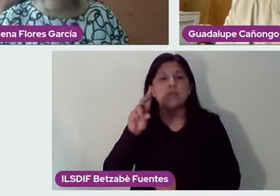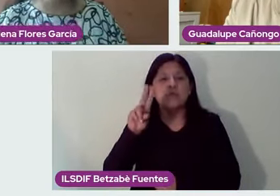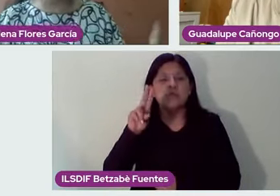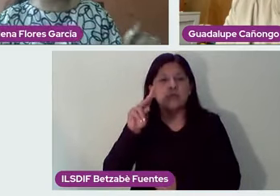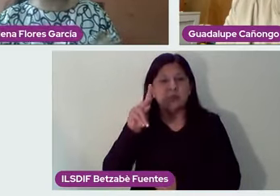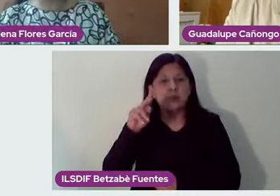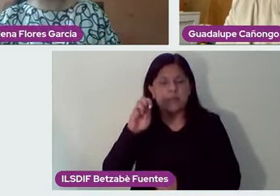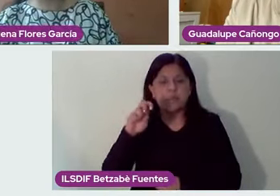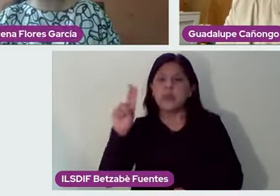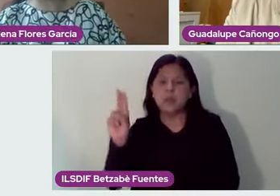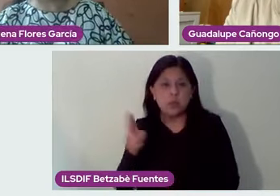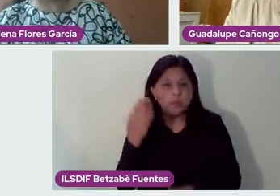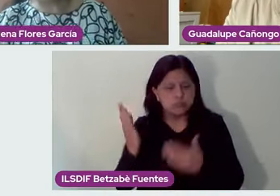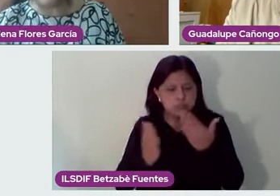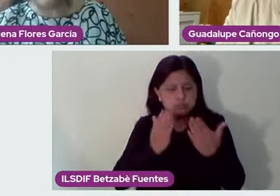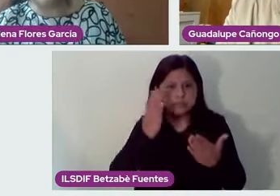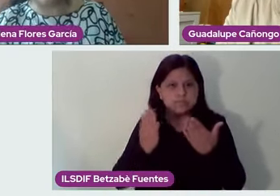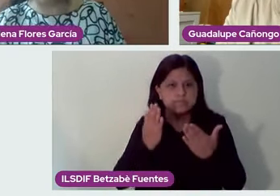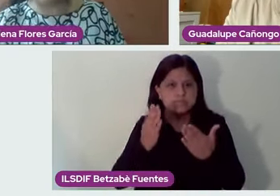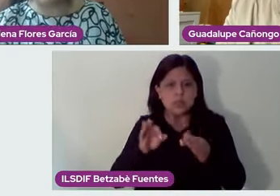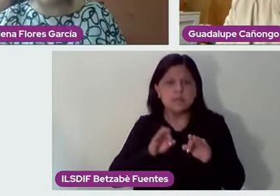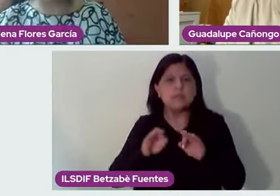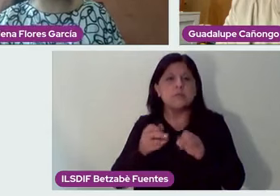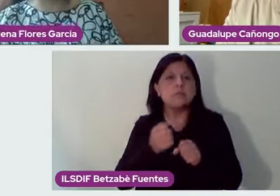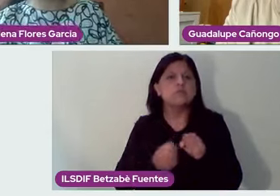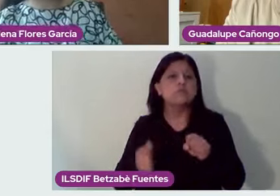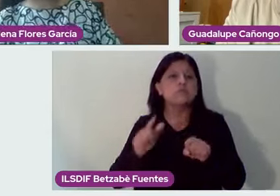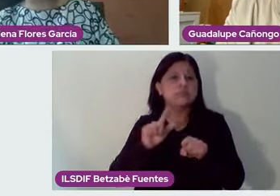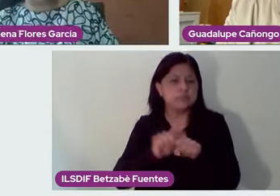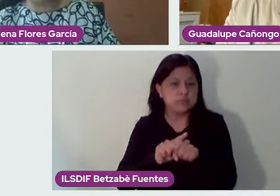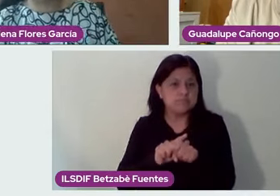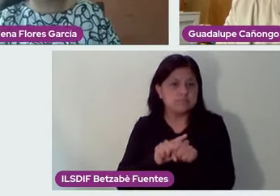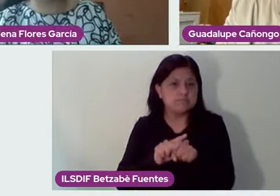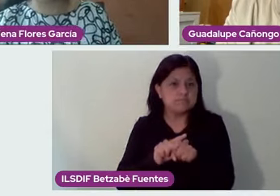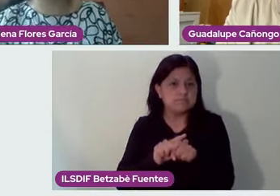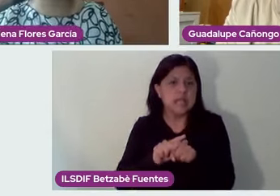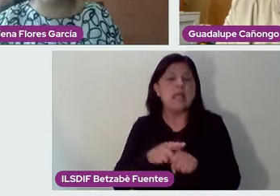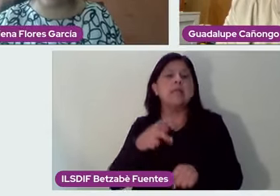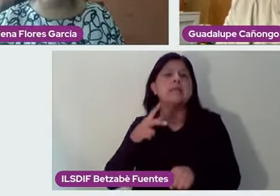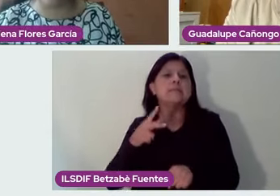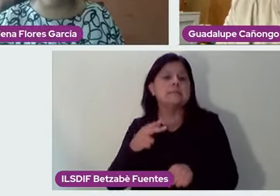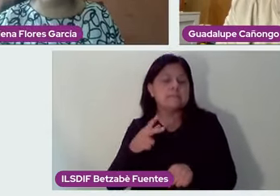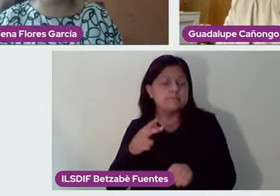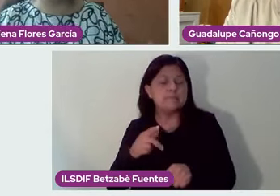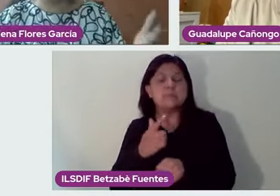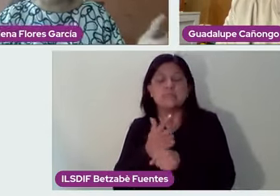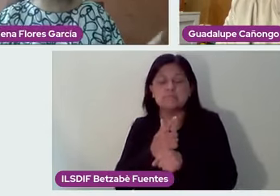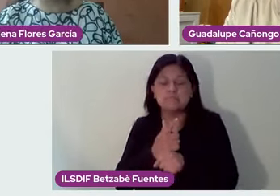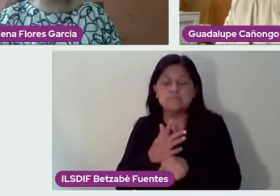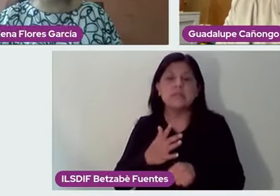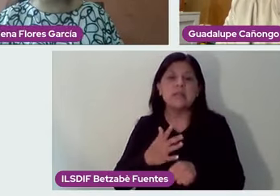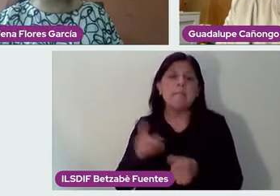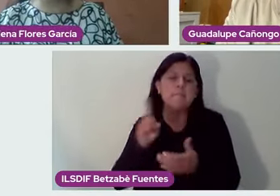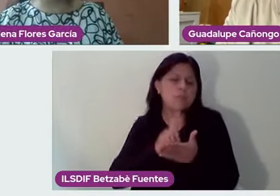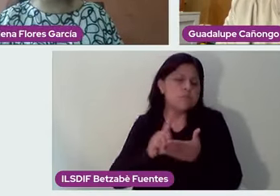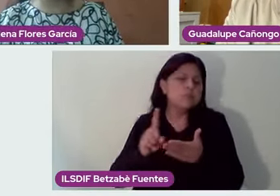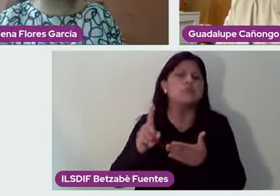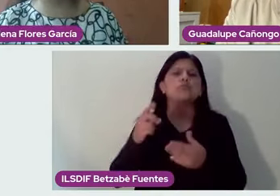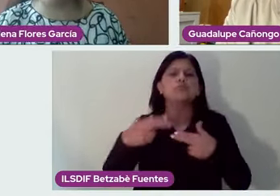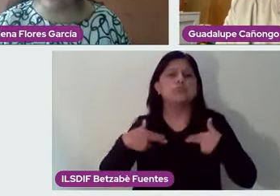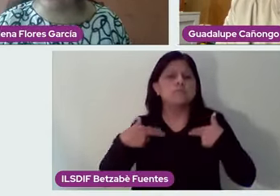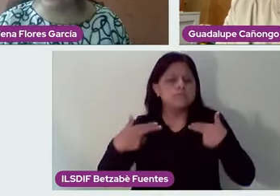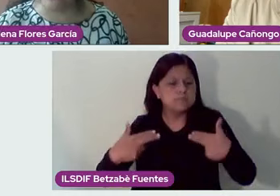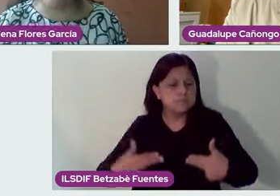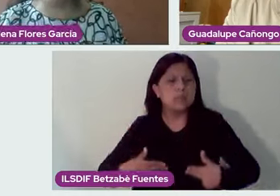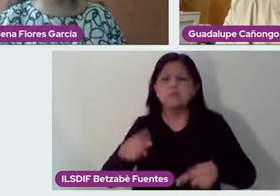UNAM. Cuenta con diplomados en estadística, peritaje social, envejecimiento saludable y derechos humanos. Ha sido colaboradora en proyectos